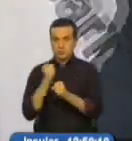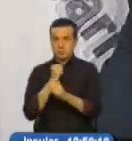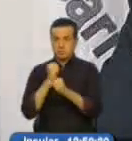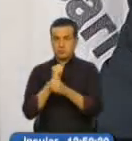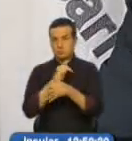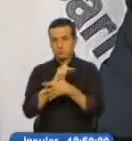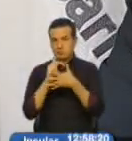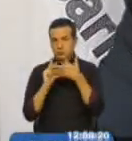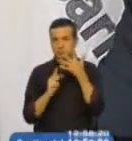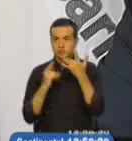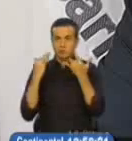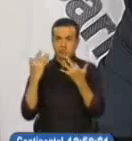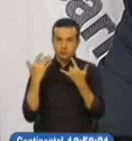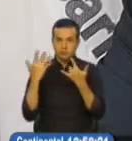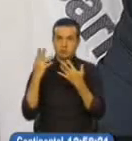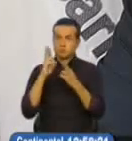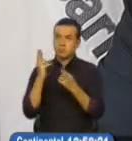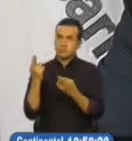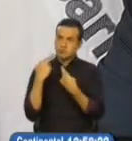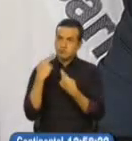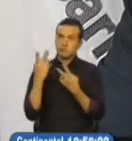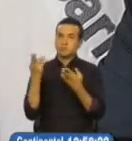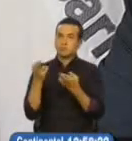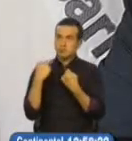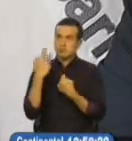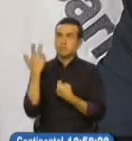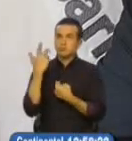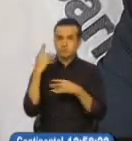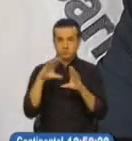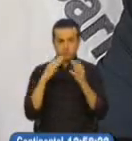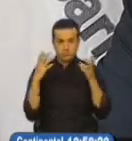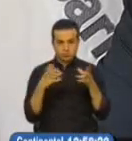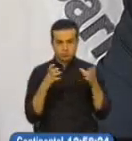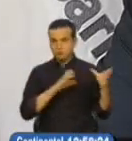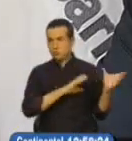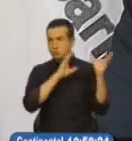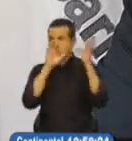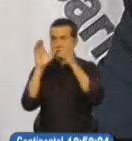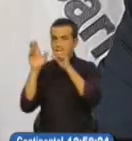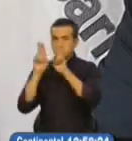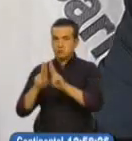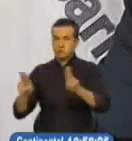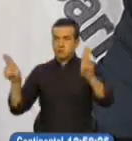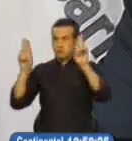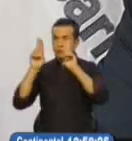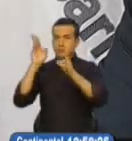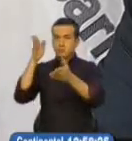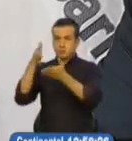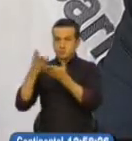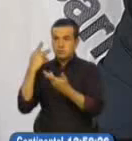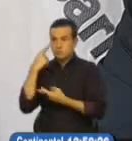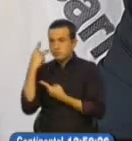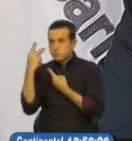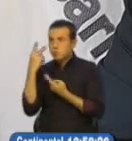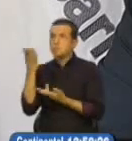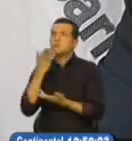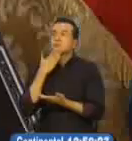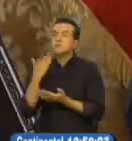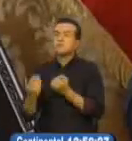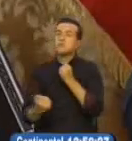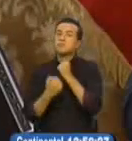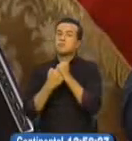ejes. Estamos esperando los resultados también de la misión que se fue a Naciones Unidas para poder contar con el